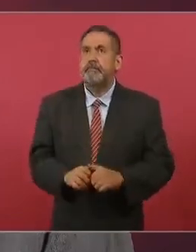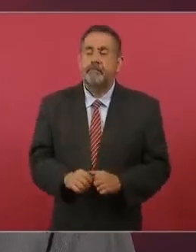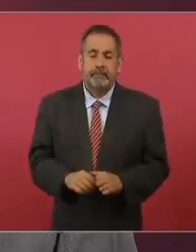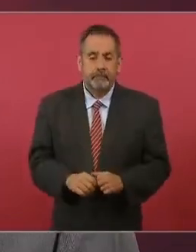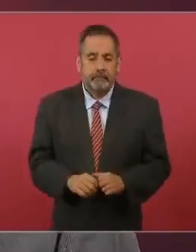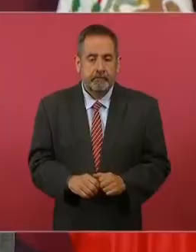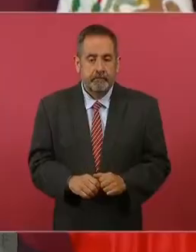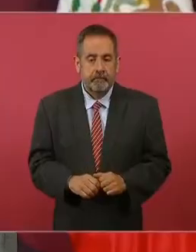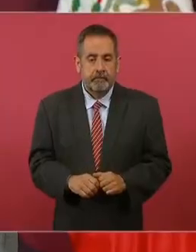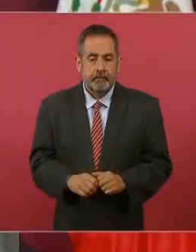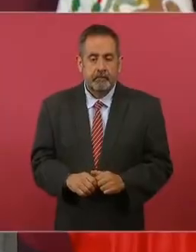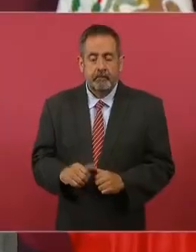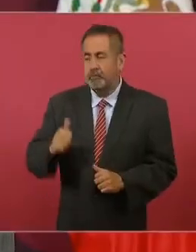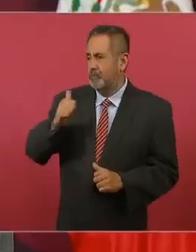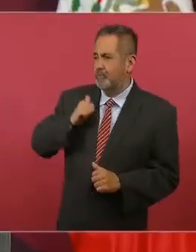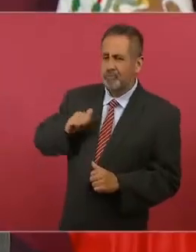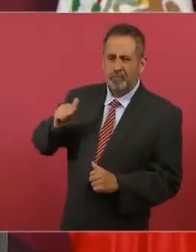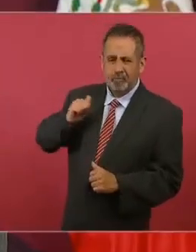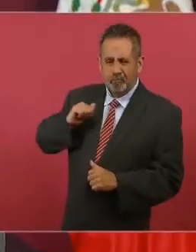han sido las culturas